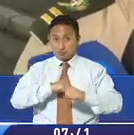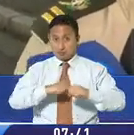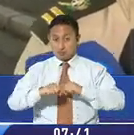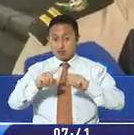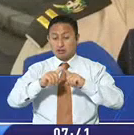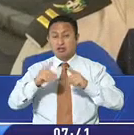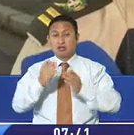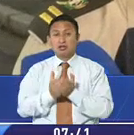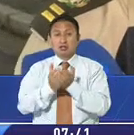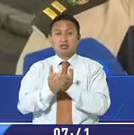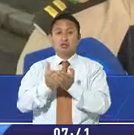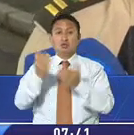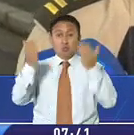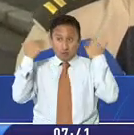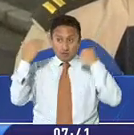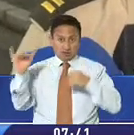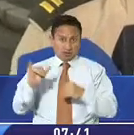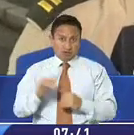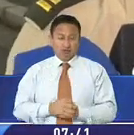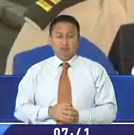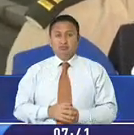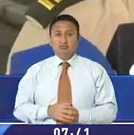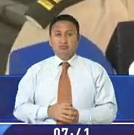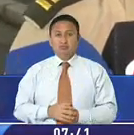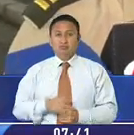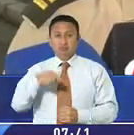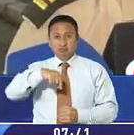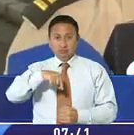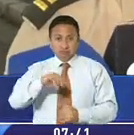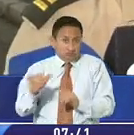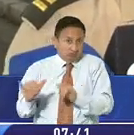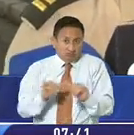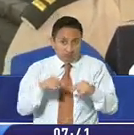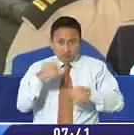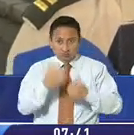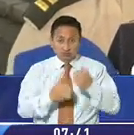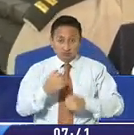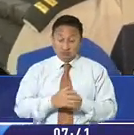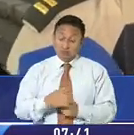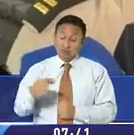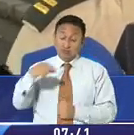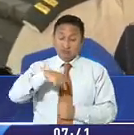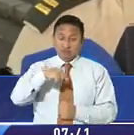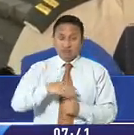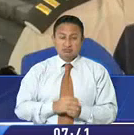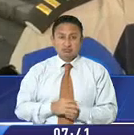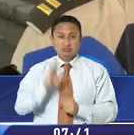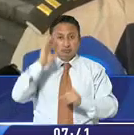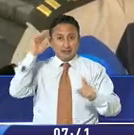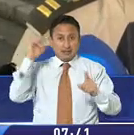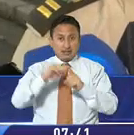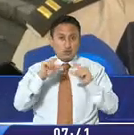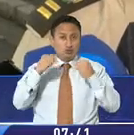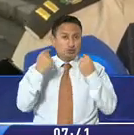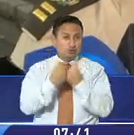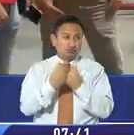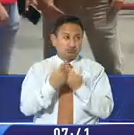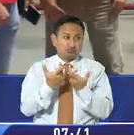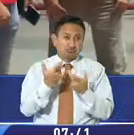puertos. En Guayaquil también pasó lo mismo y acá no estaríamos alejados a la realidad, que es un mensaje de algún tipo de